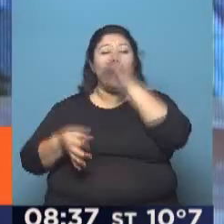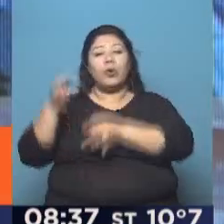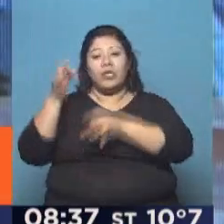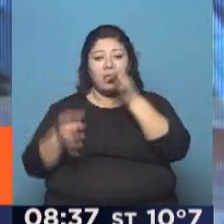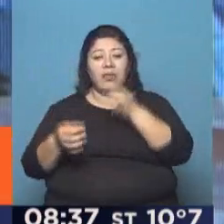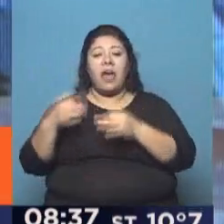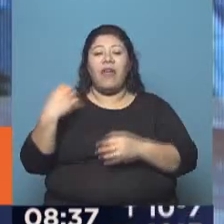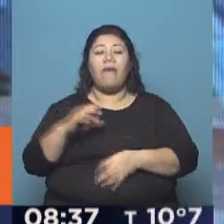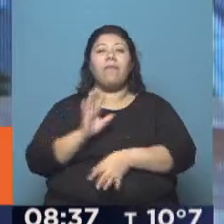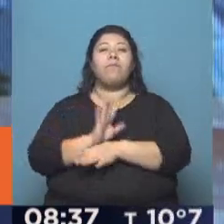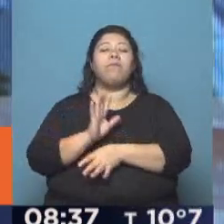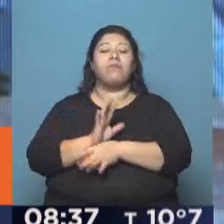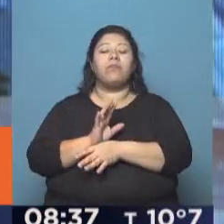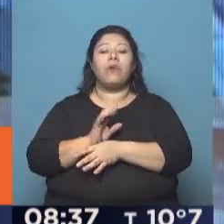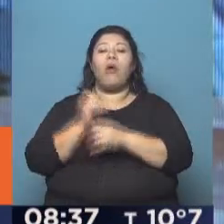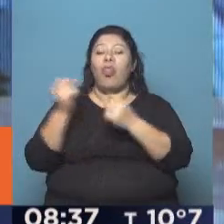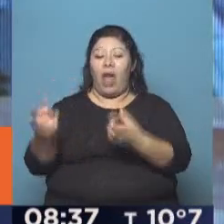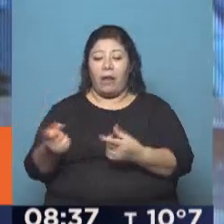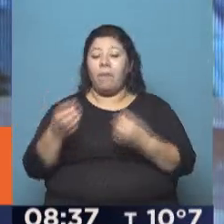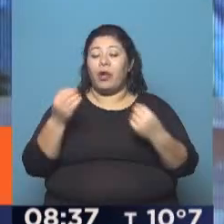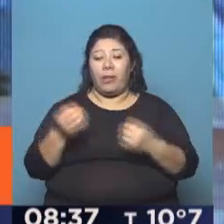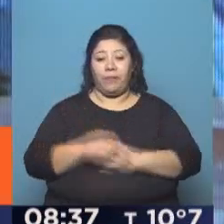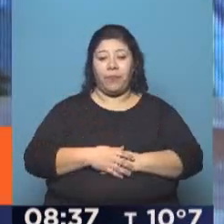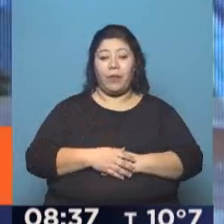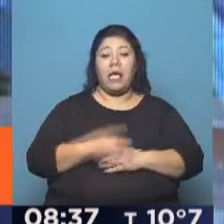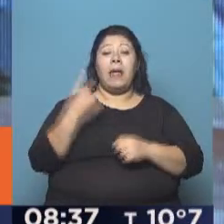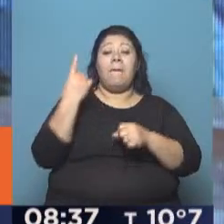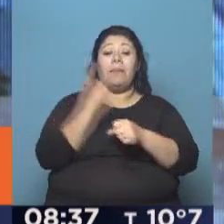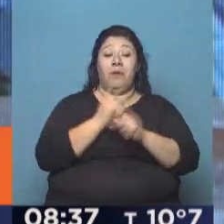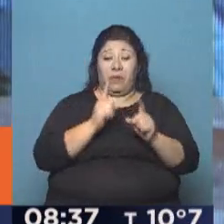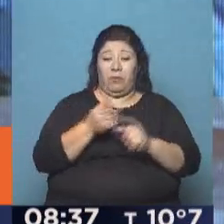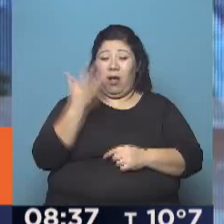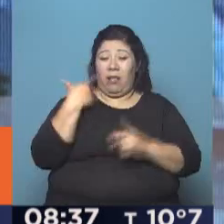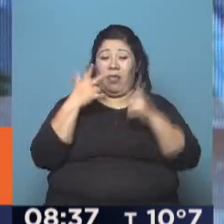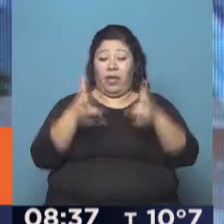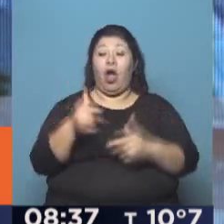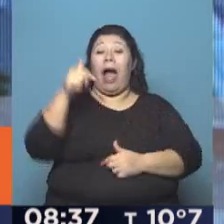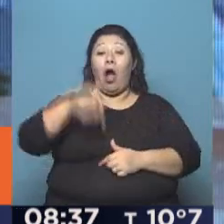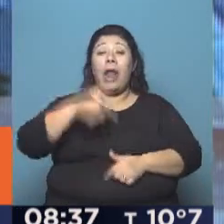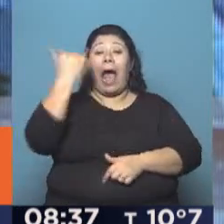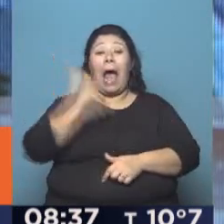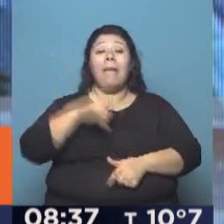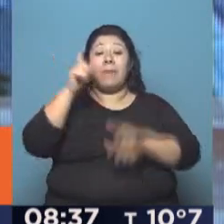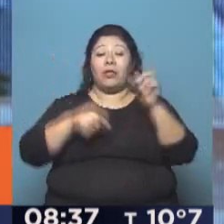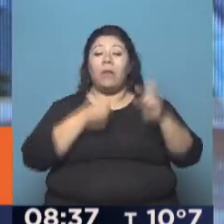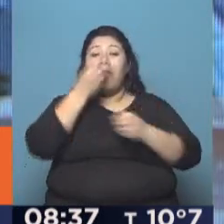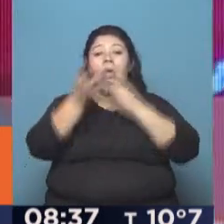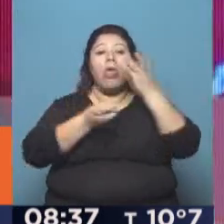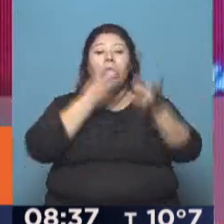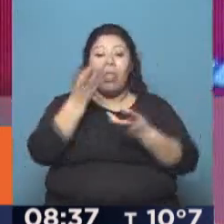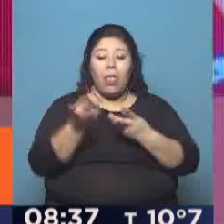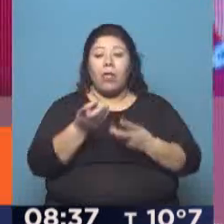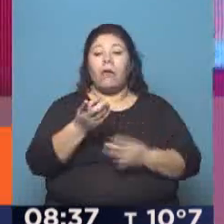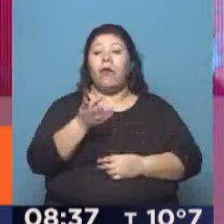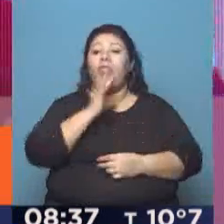este momento primero que nada porque como dije antes ahora hay gente que habla Y antes no hablaba desde gente de buena fe que